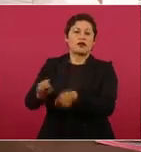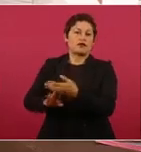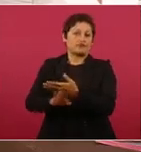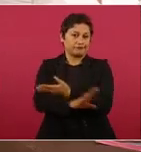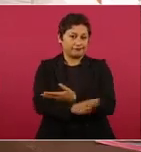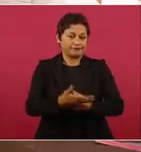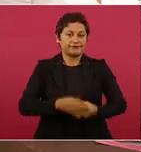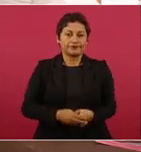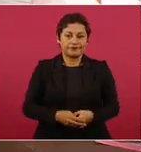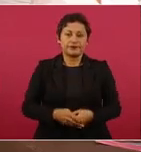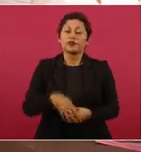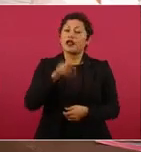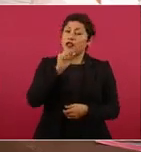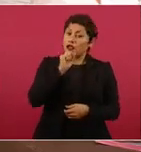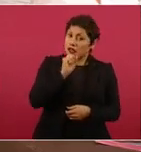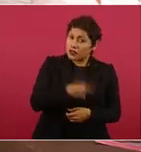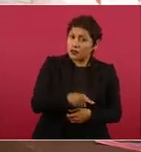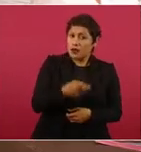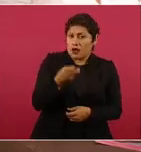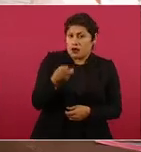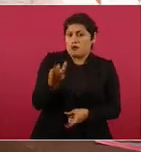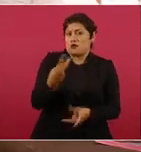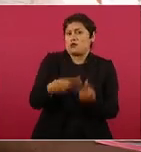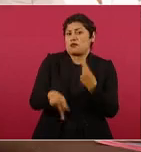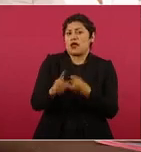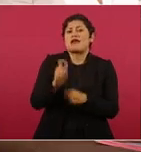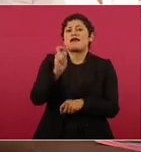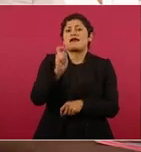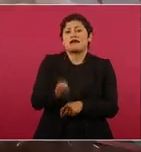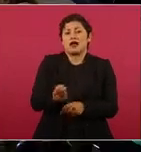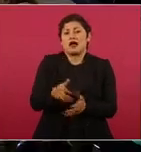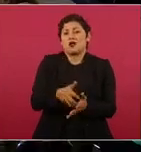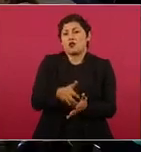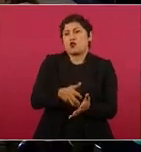un ahorro para el gobierno, justamente, ¿no?, para